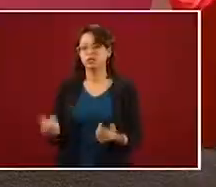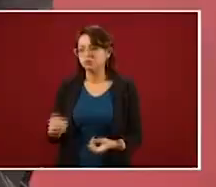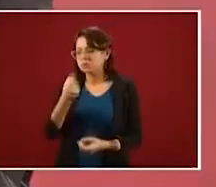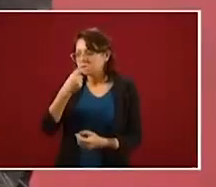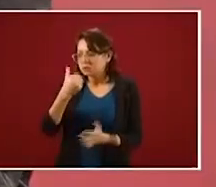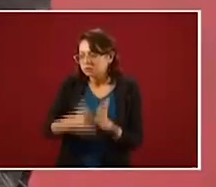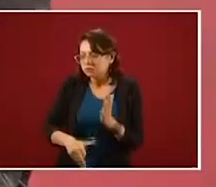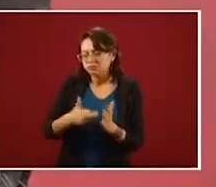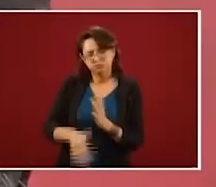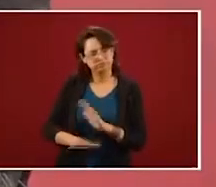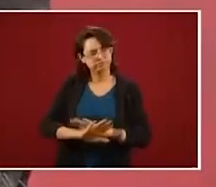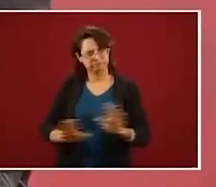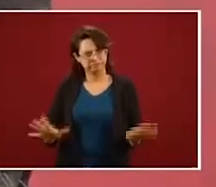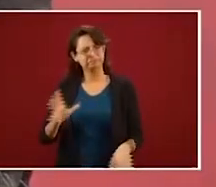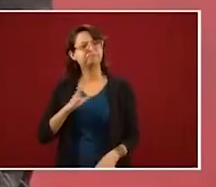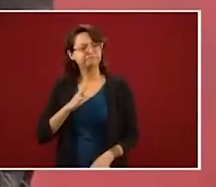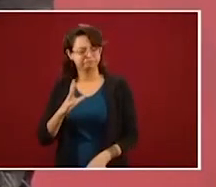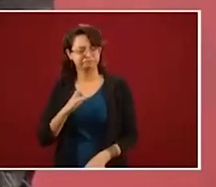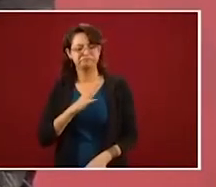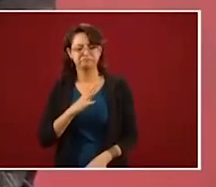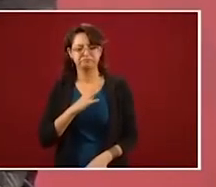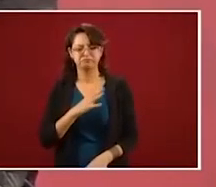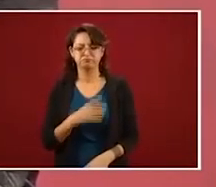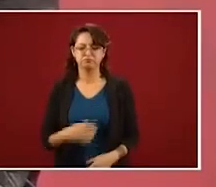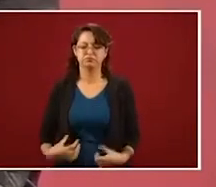abasto de medicamentos.